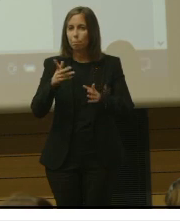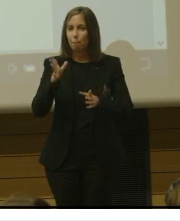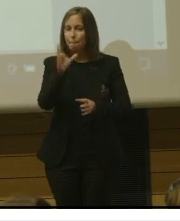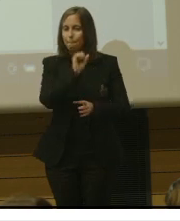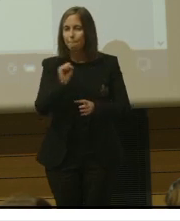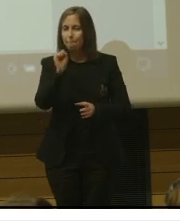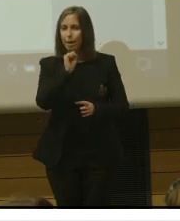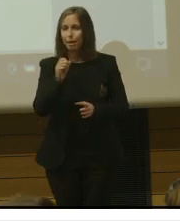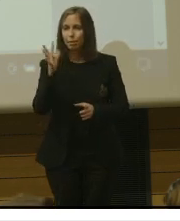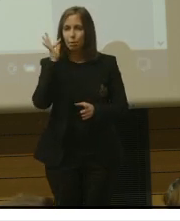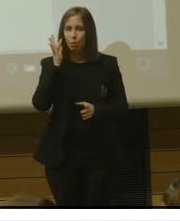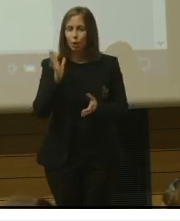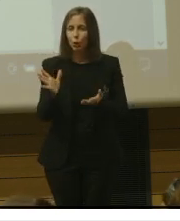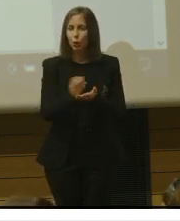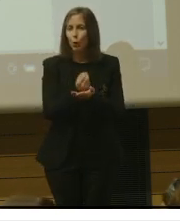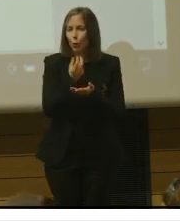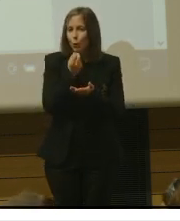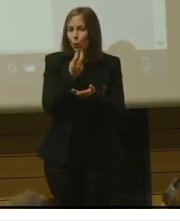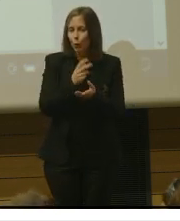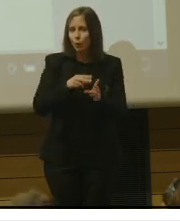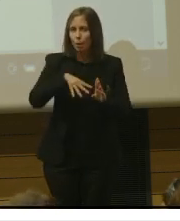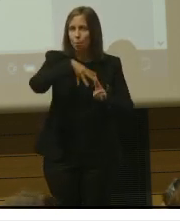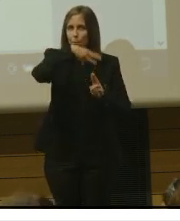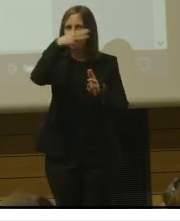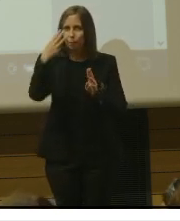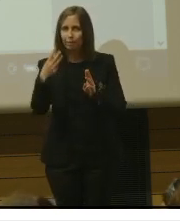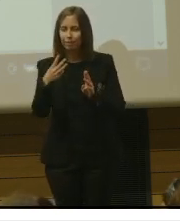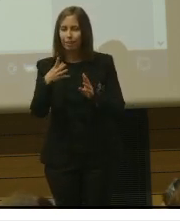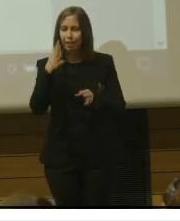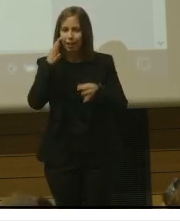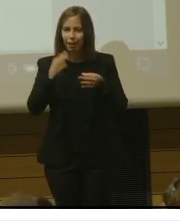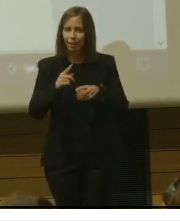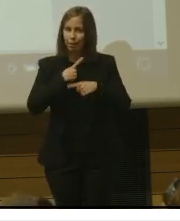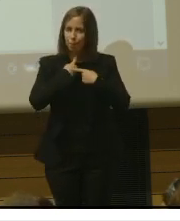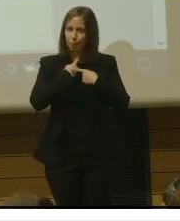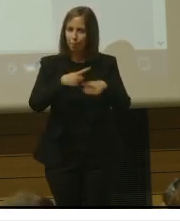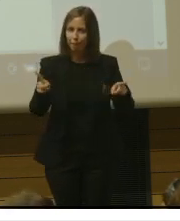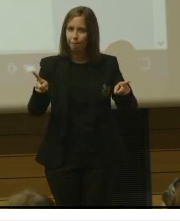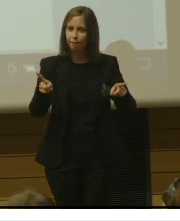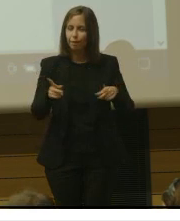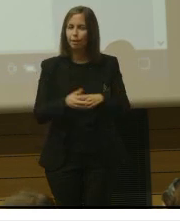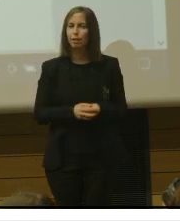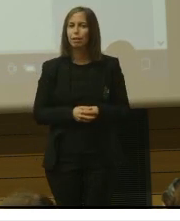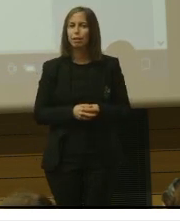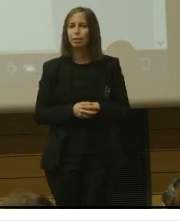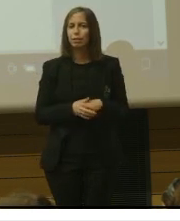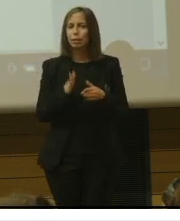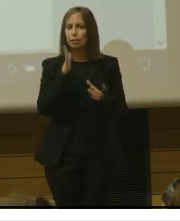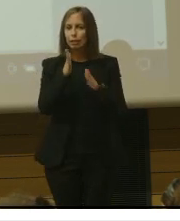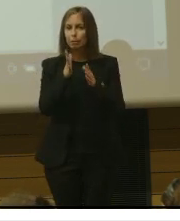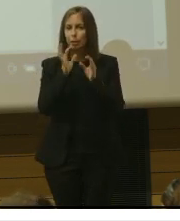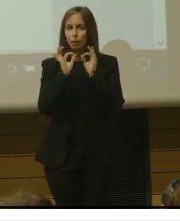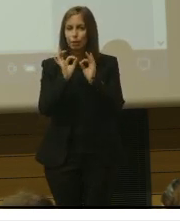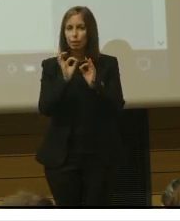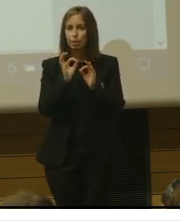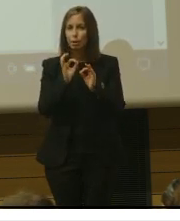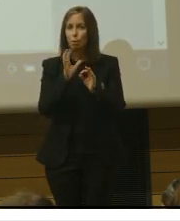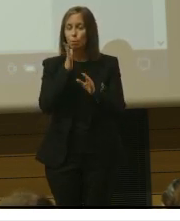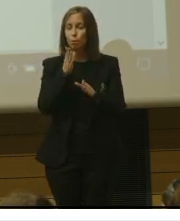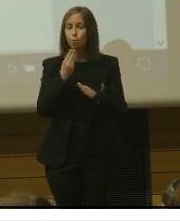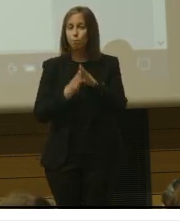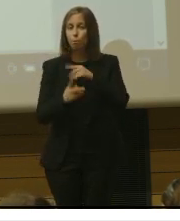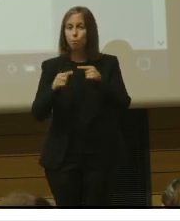positivo y que todo es color rosa, ¿no? Y hay arcoíris y está muy lejos de la realidad, ¿no? Entonces esto también tenemos que tratarlo, ¿no? Porque sabemos que el posparto es un